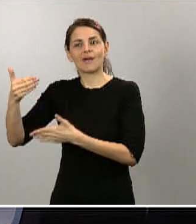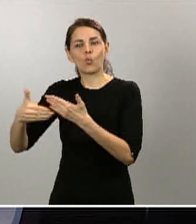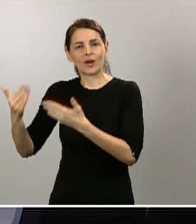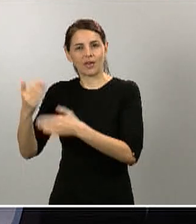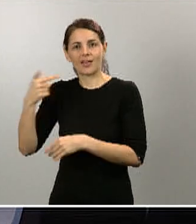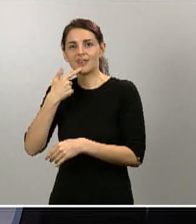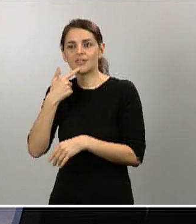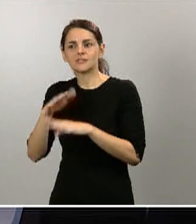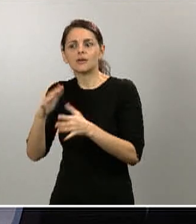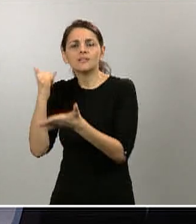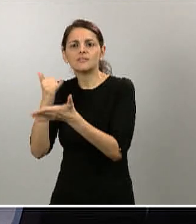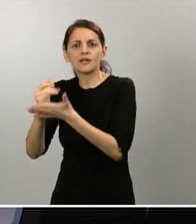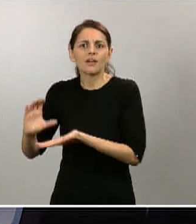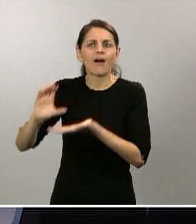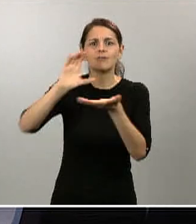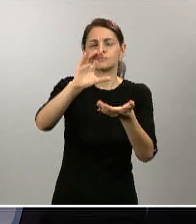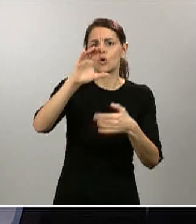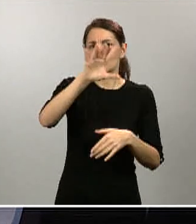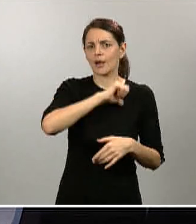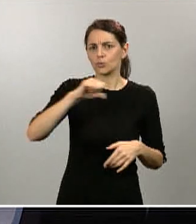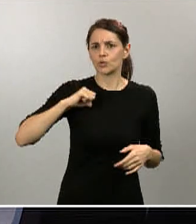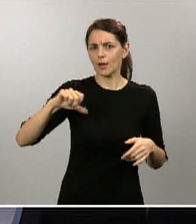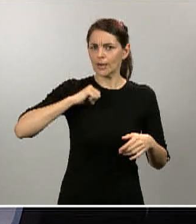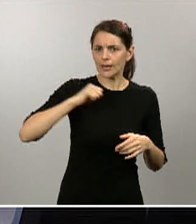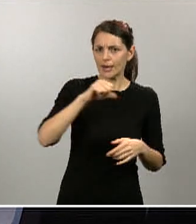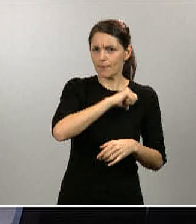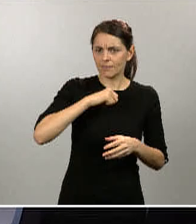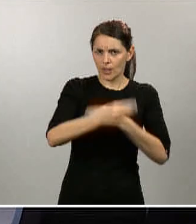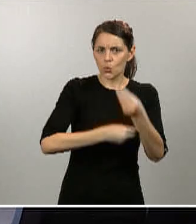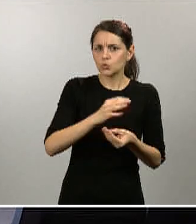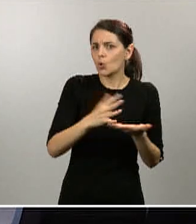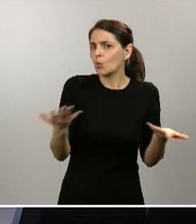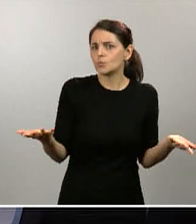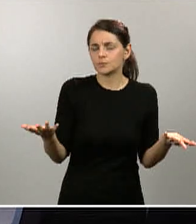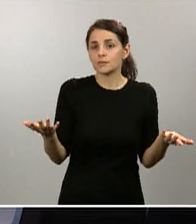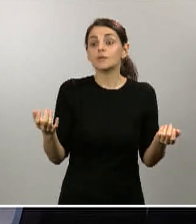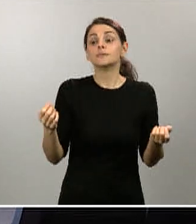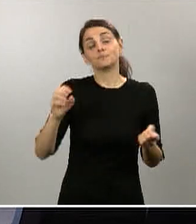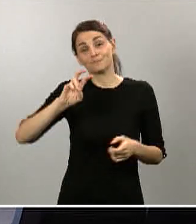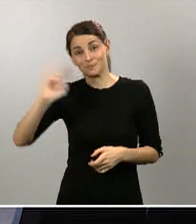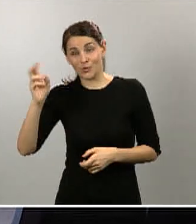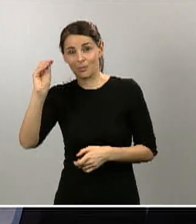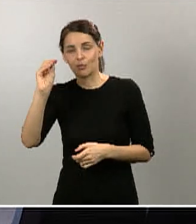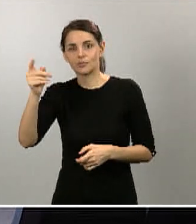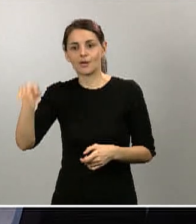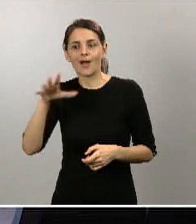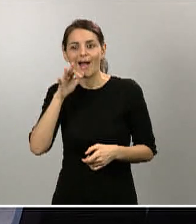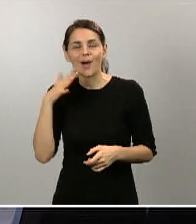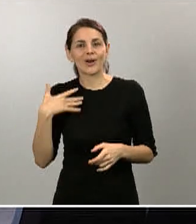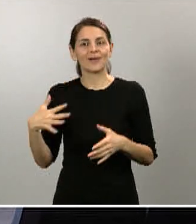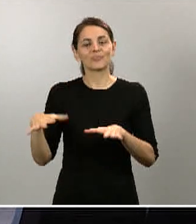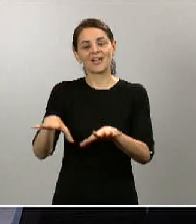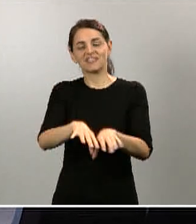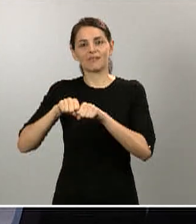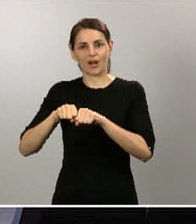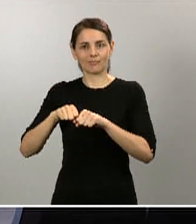un uso que no quieren o para hacer más test? Radio Nacional, del mismo modo: ¿por qué se intervienen ahora los laboratorios privados? ¿Qué abusos han registrado